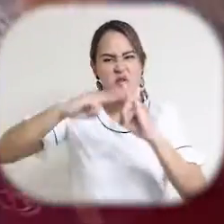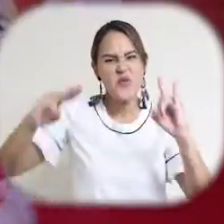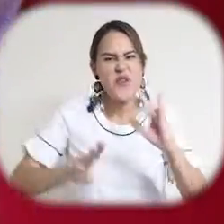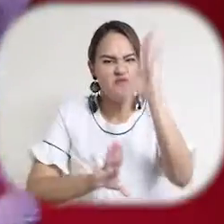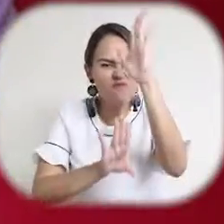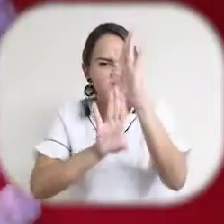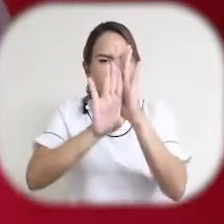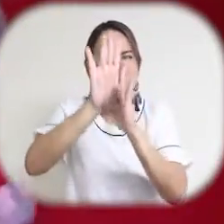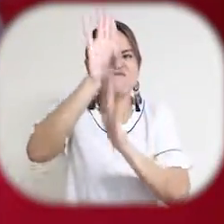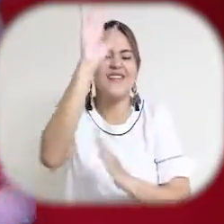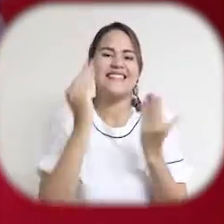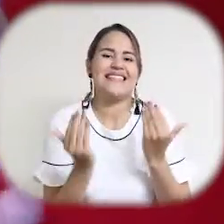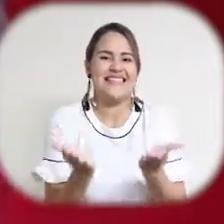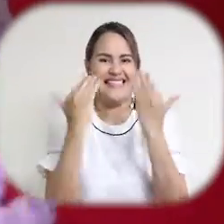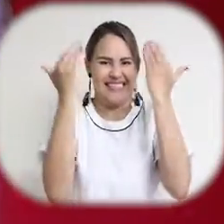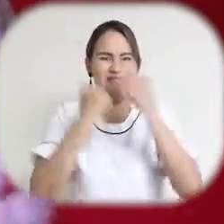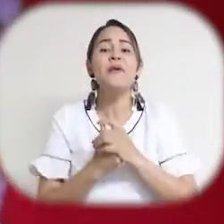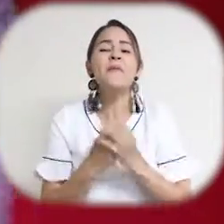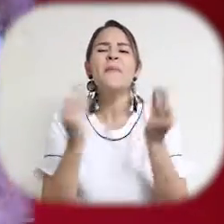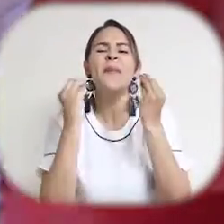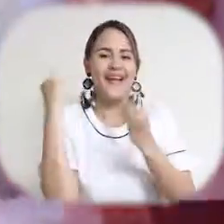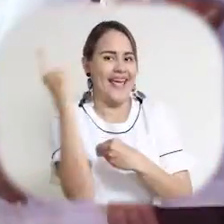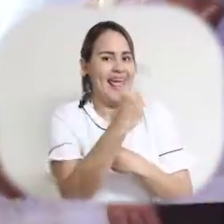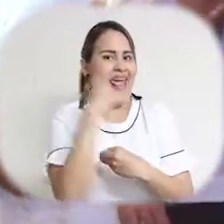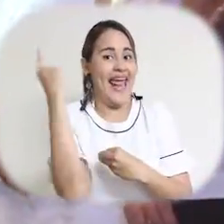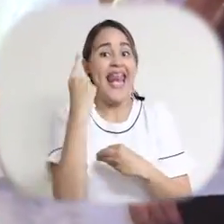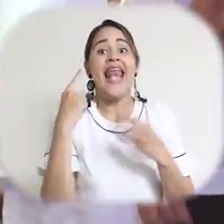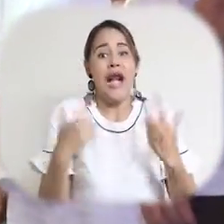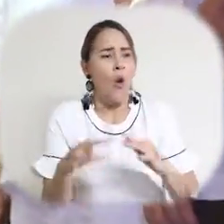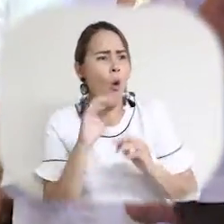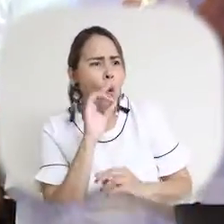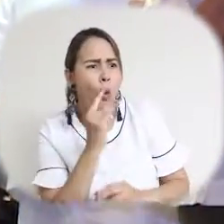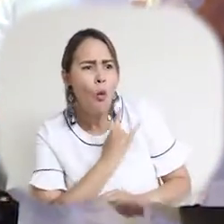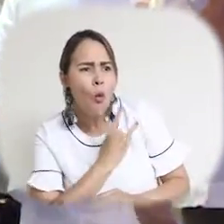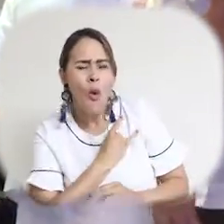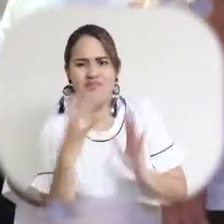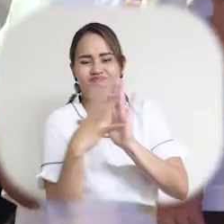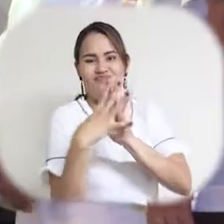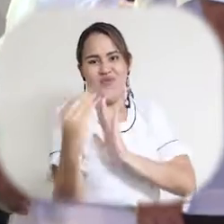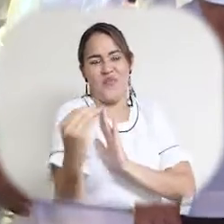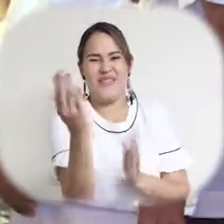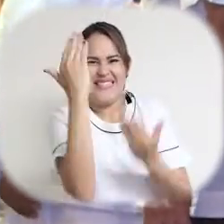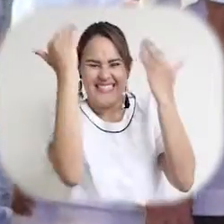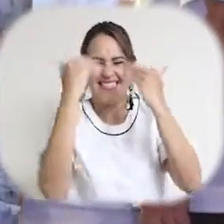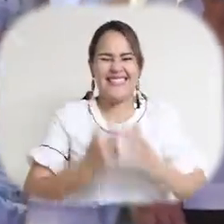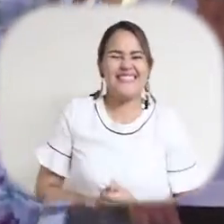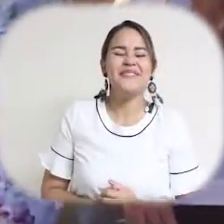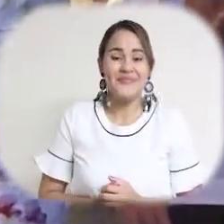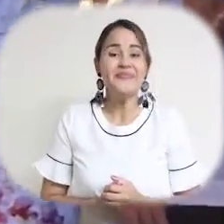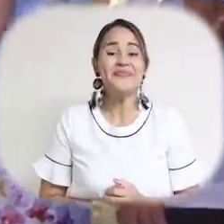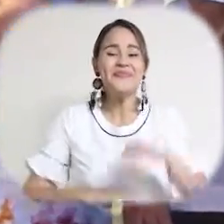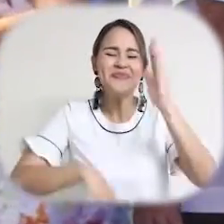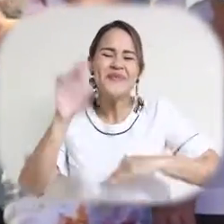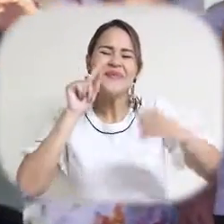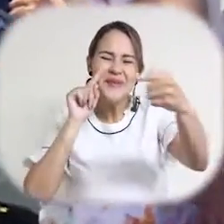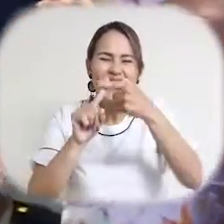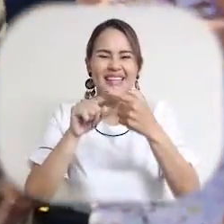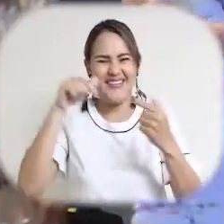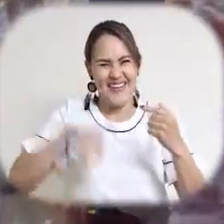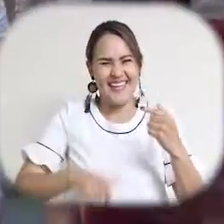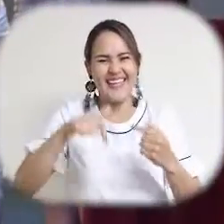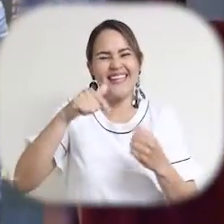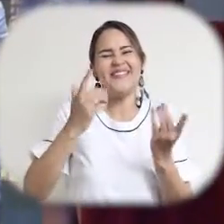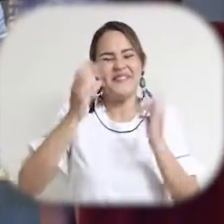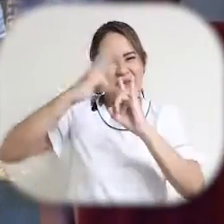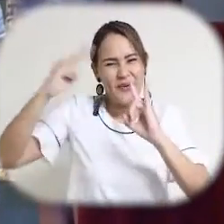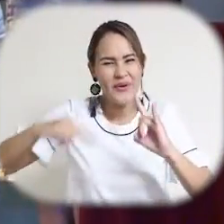y la reedita y la proyecta hacia el futuro para que la universidad sea un ejemplo en el departamento y en el país.